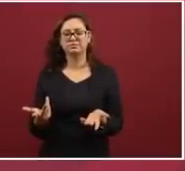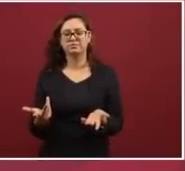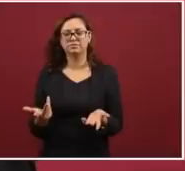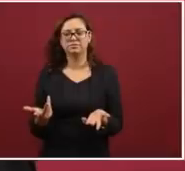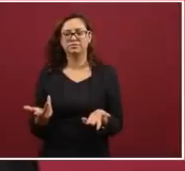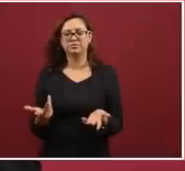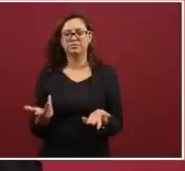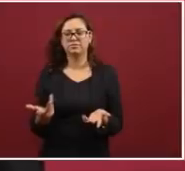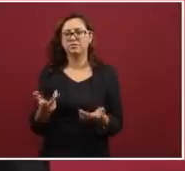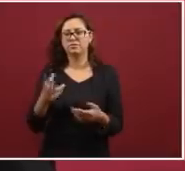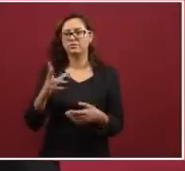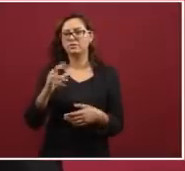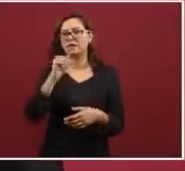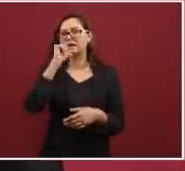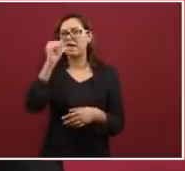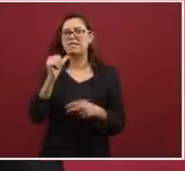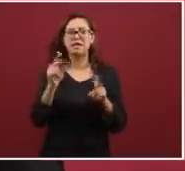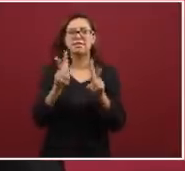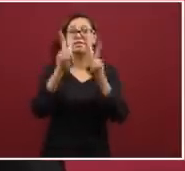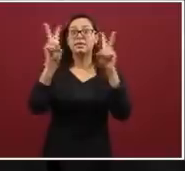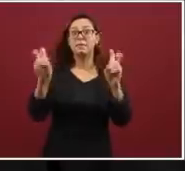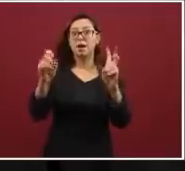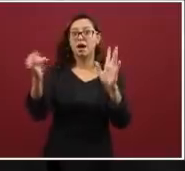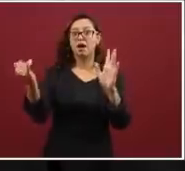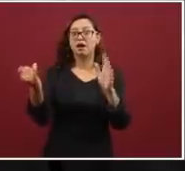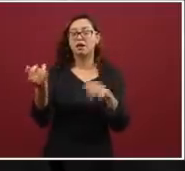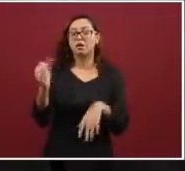bajó la inflación.